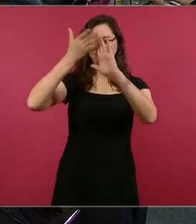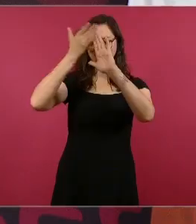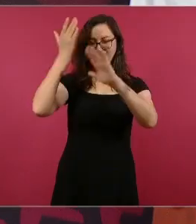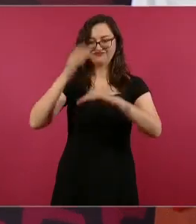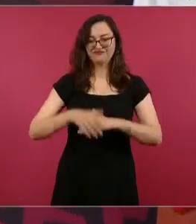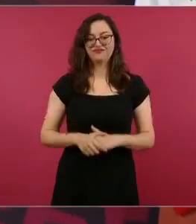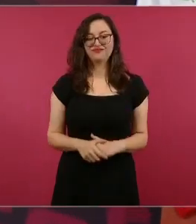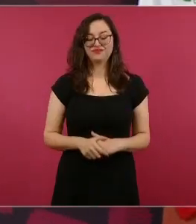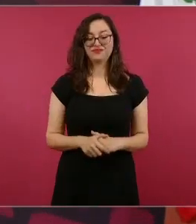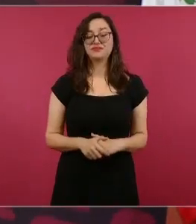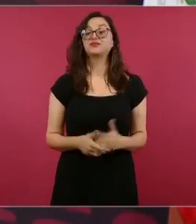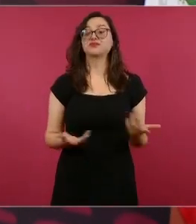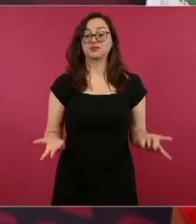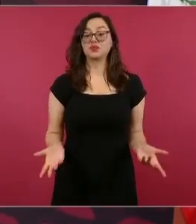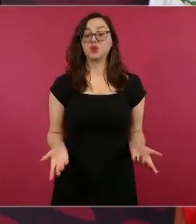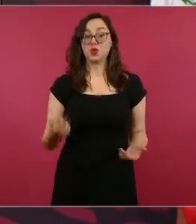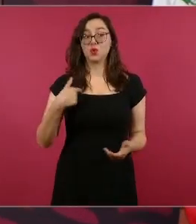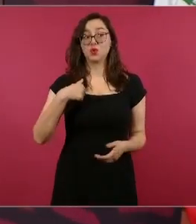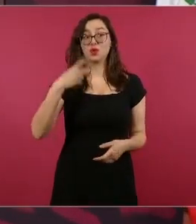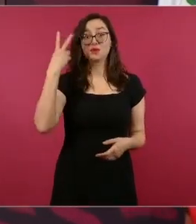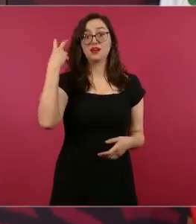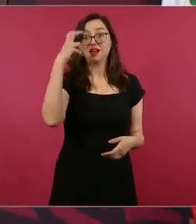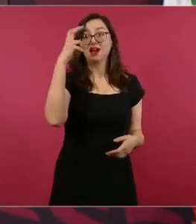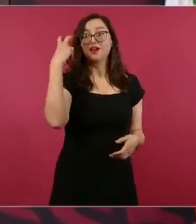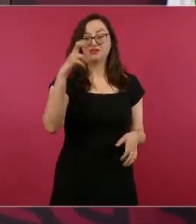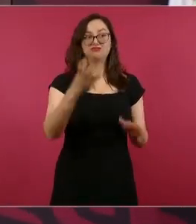Hoy voy a ver construcciones, pero